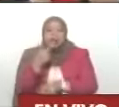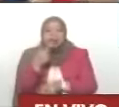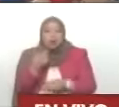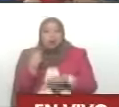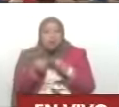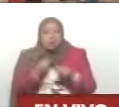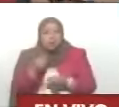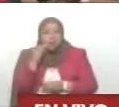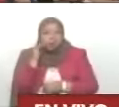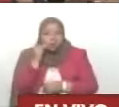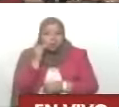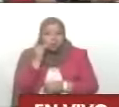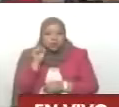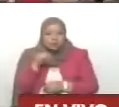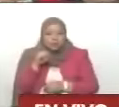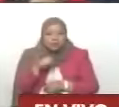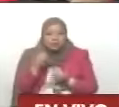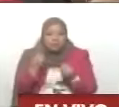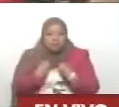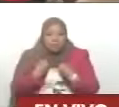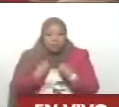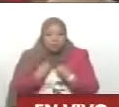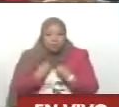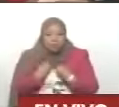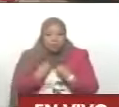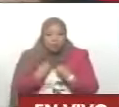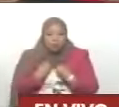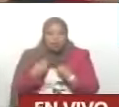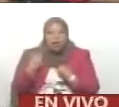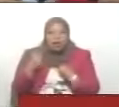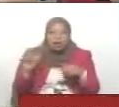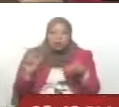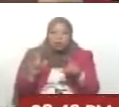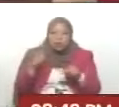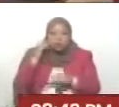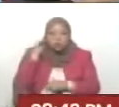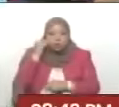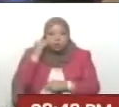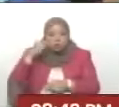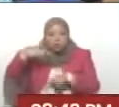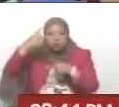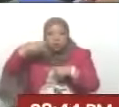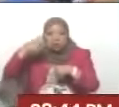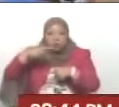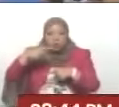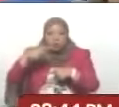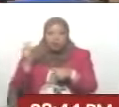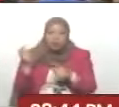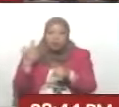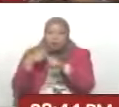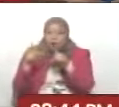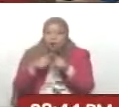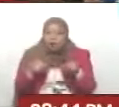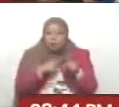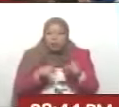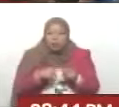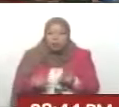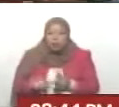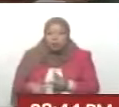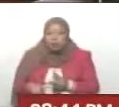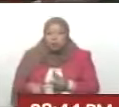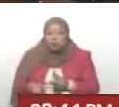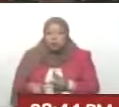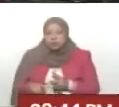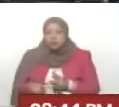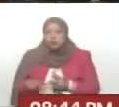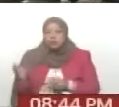Likes. En TikTok, en Facebook. Y en cuanta cosa se atraviese por ahí. De